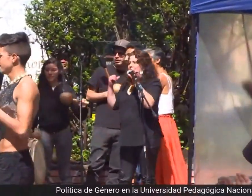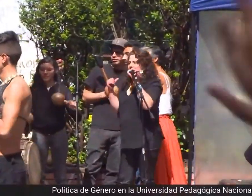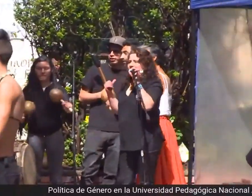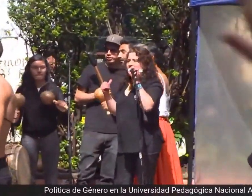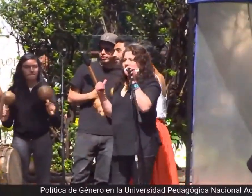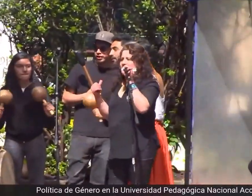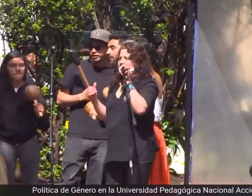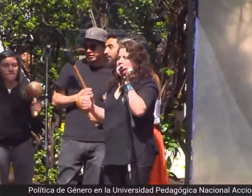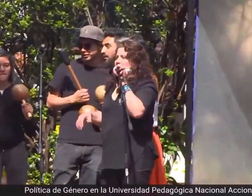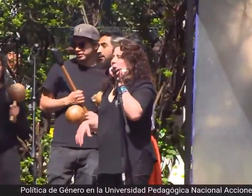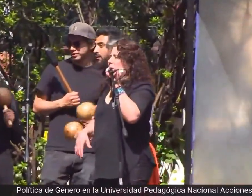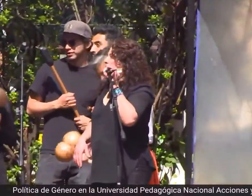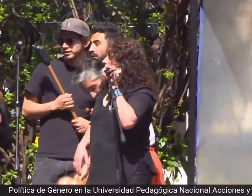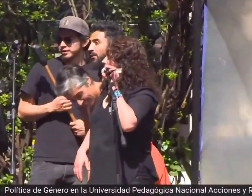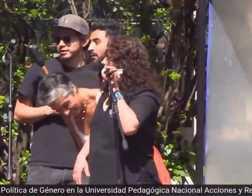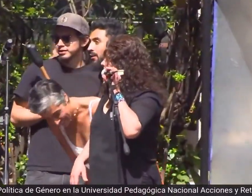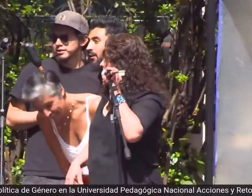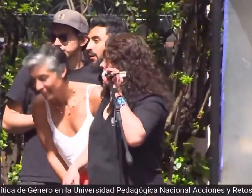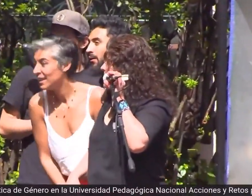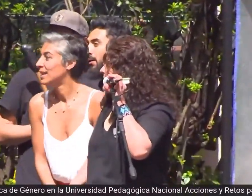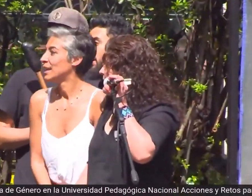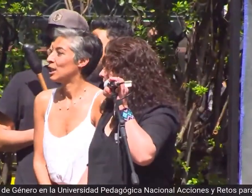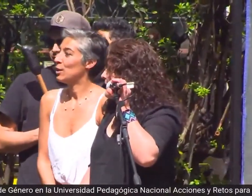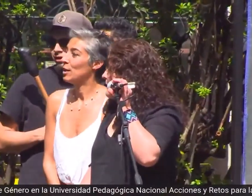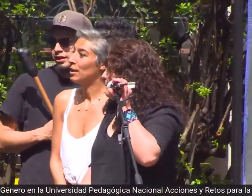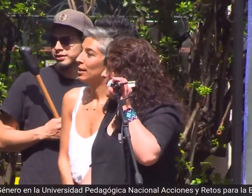Para Vania,